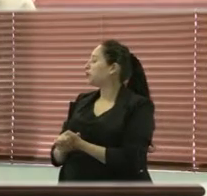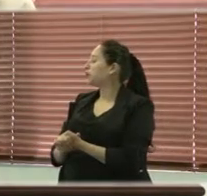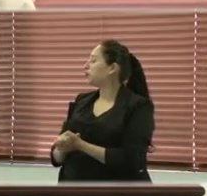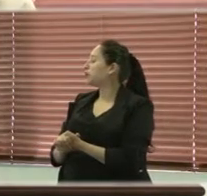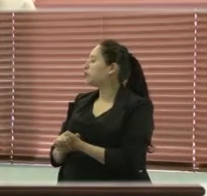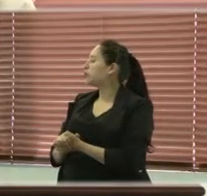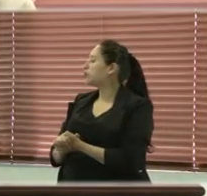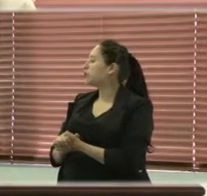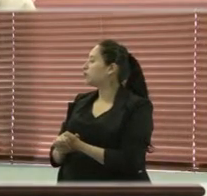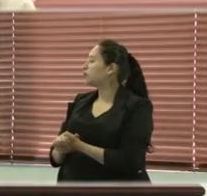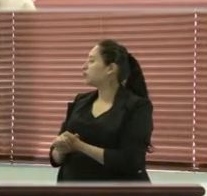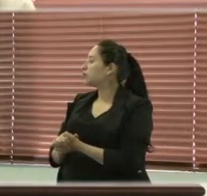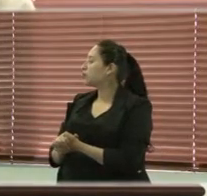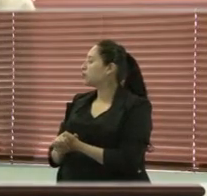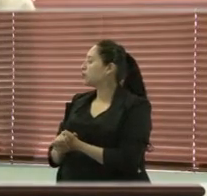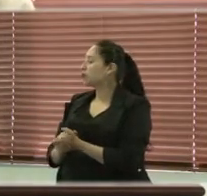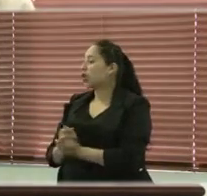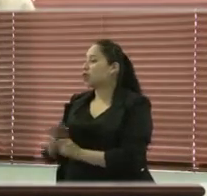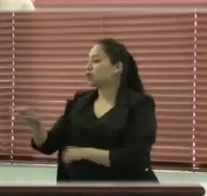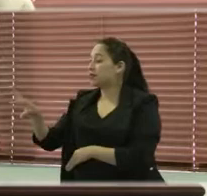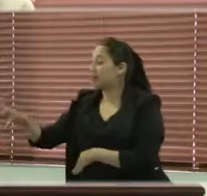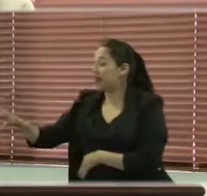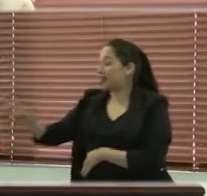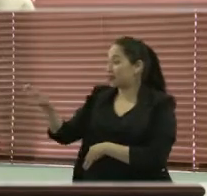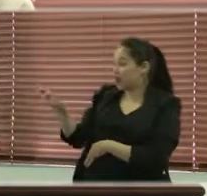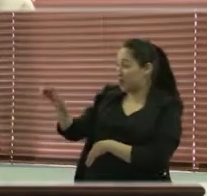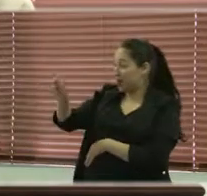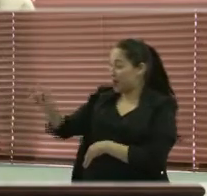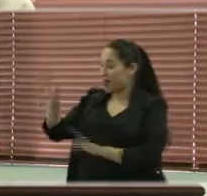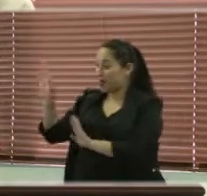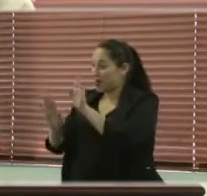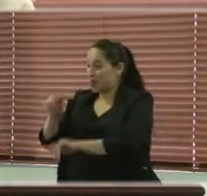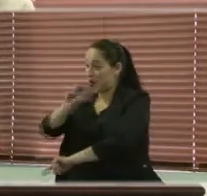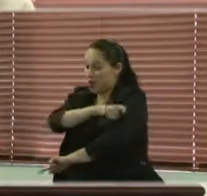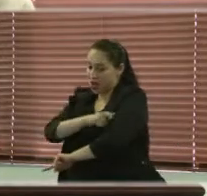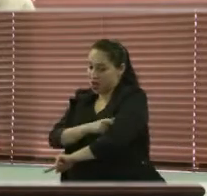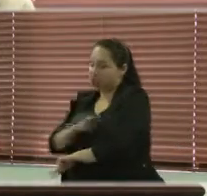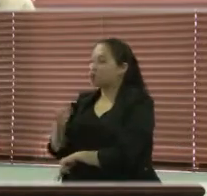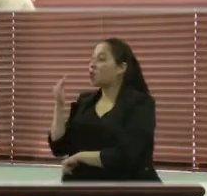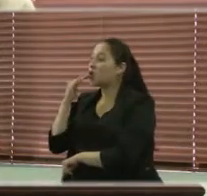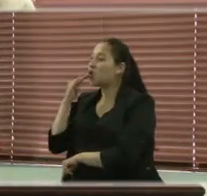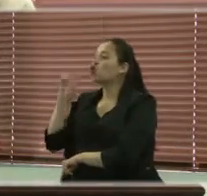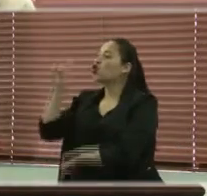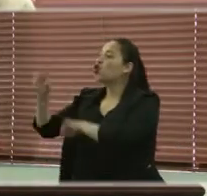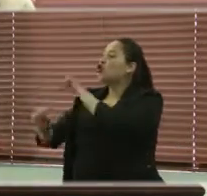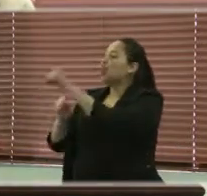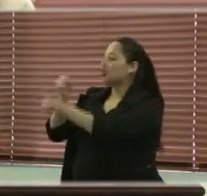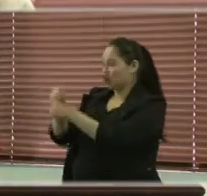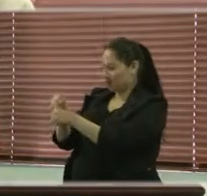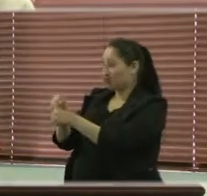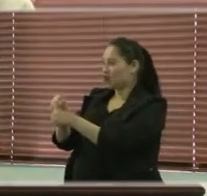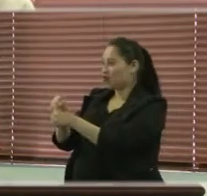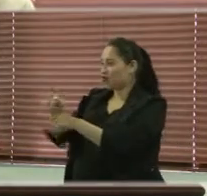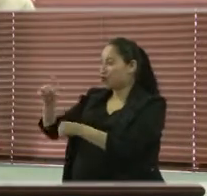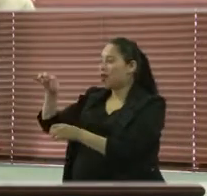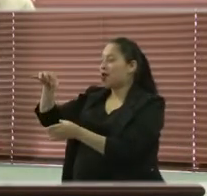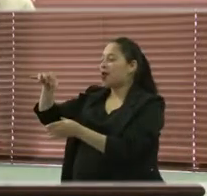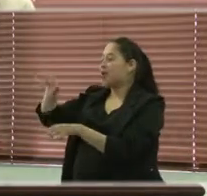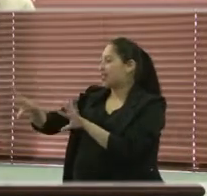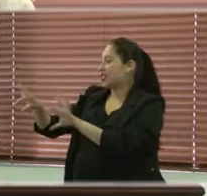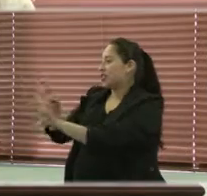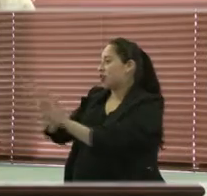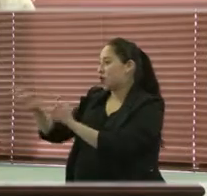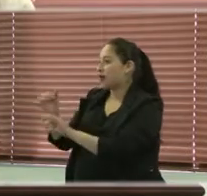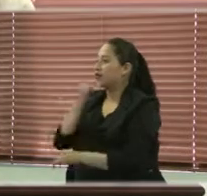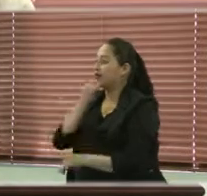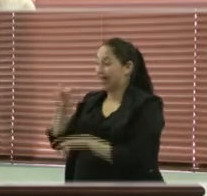la elección a miembros del comité se realiza cada dos años el secretario general hace